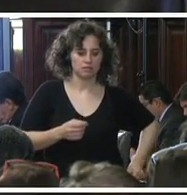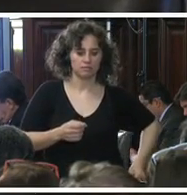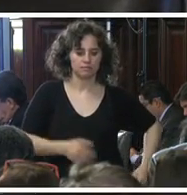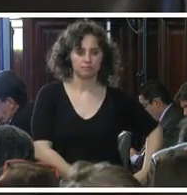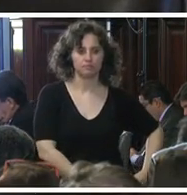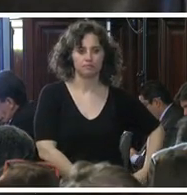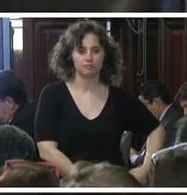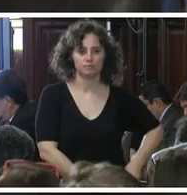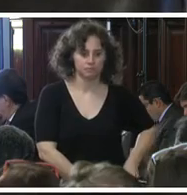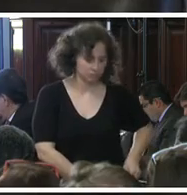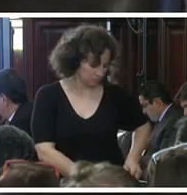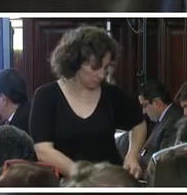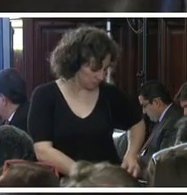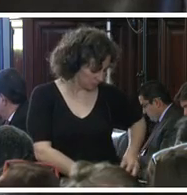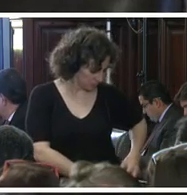by